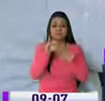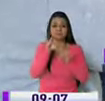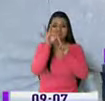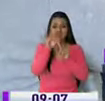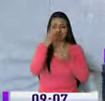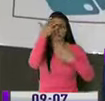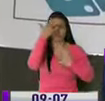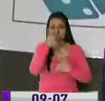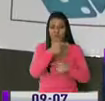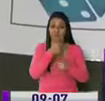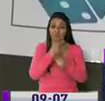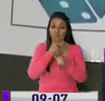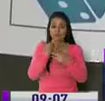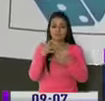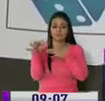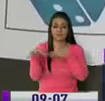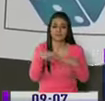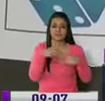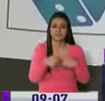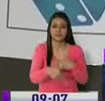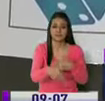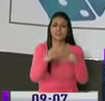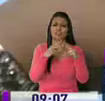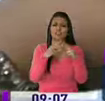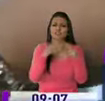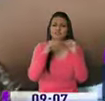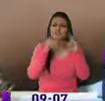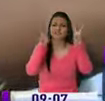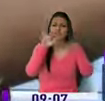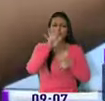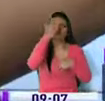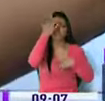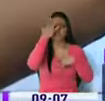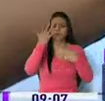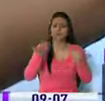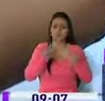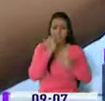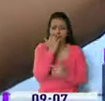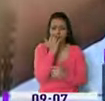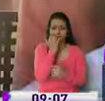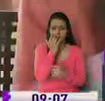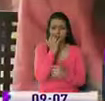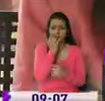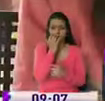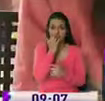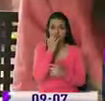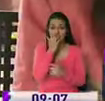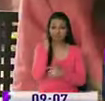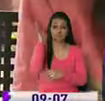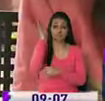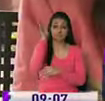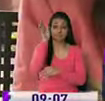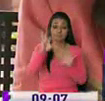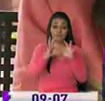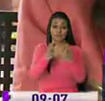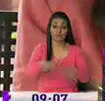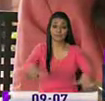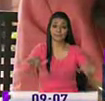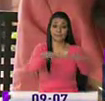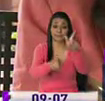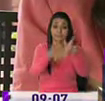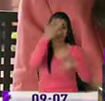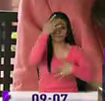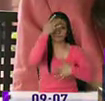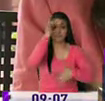se realizarán varias actividades para conocer un poco más de esta enfermedad. Una charla para familiares el